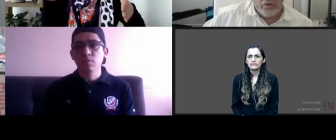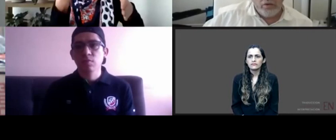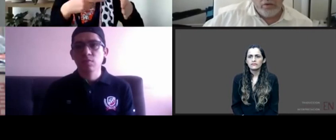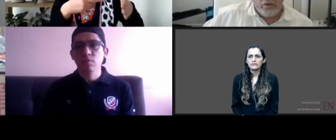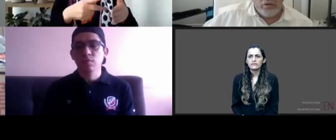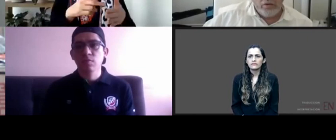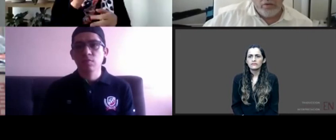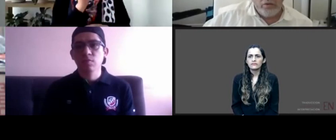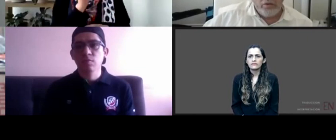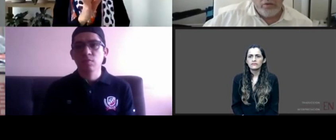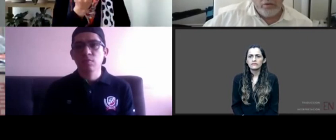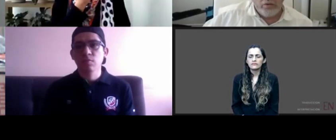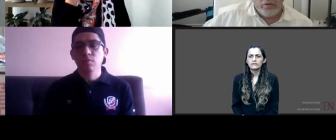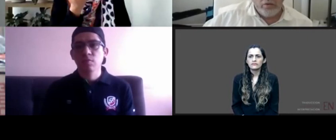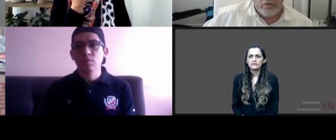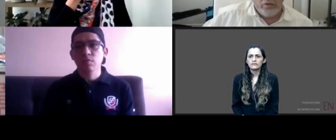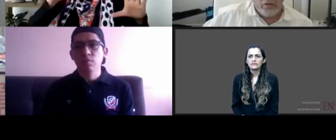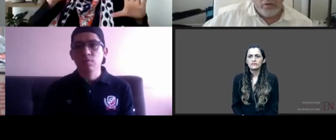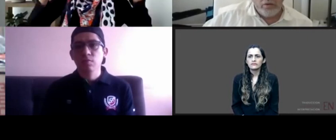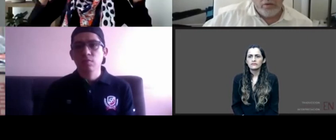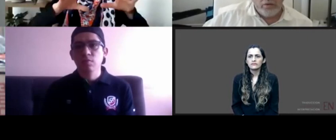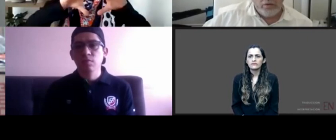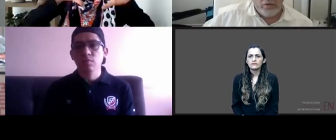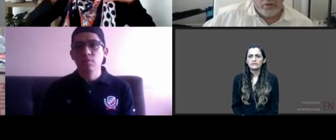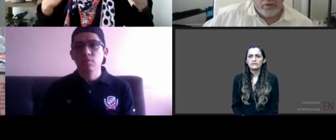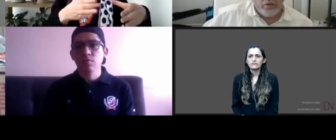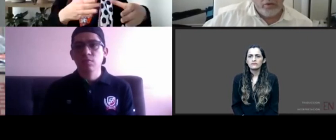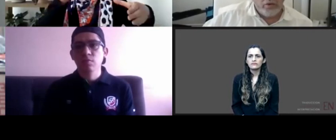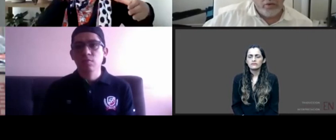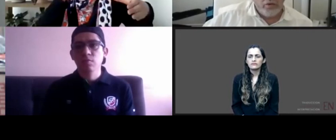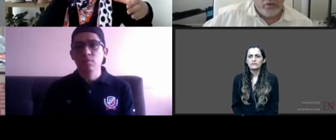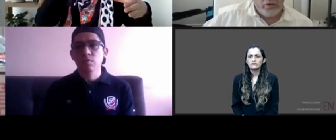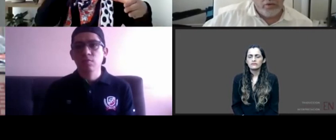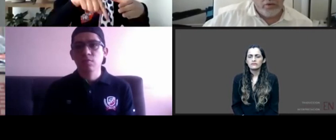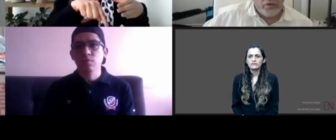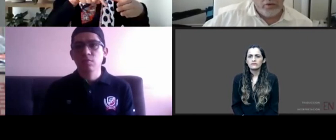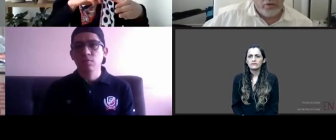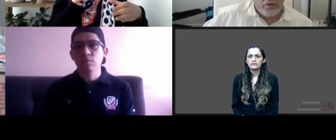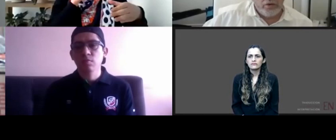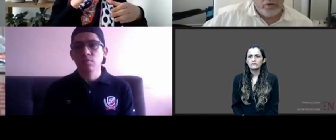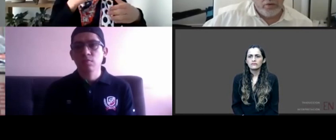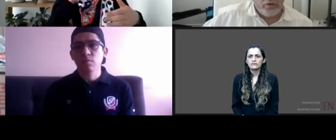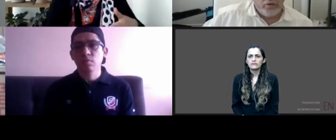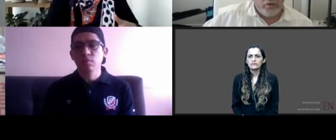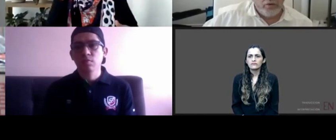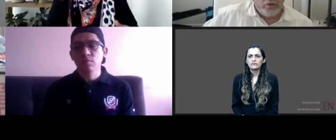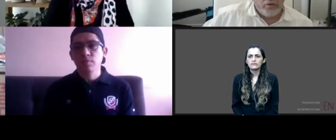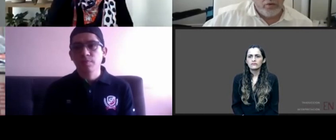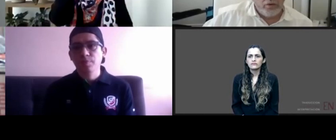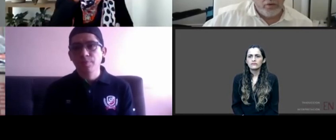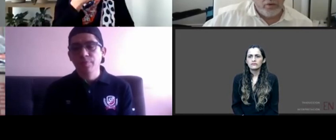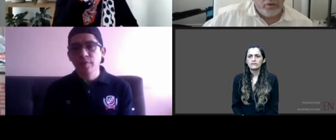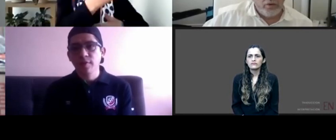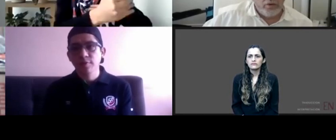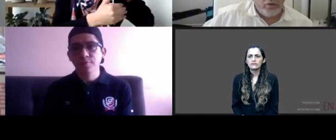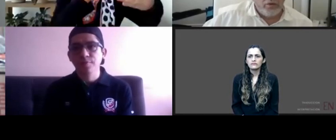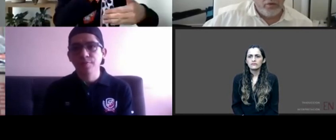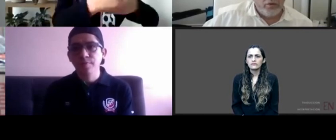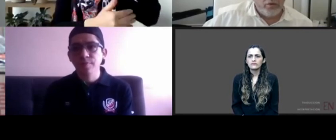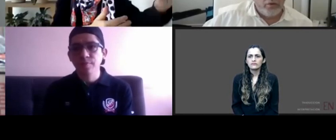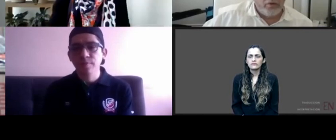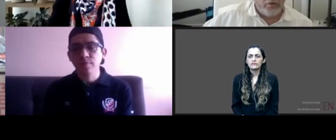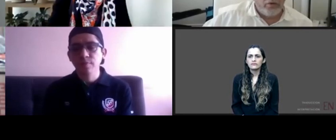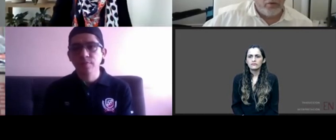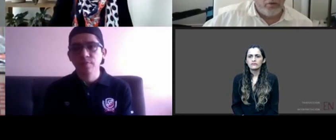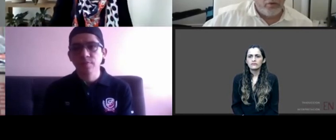que en un solo grupo estuvieran los alumnos sordos, dirigiéndose los maestros con su lengua a los alumnos sordos en un